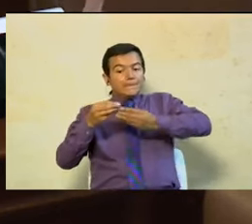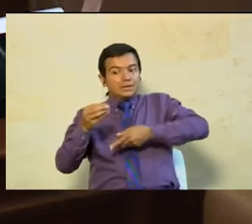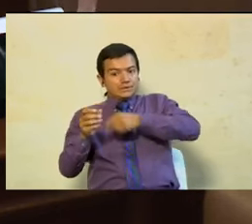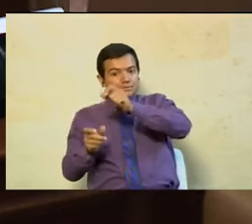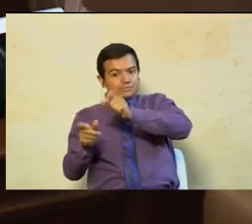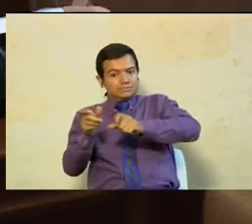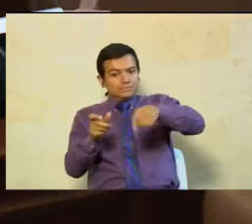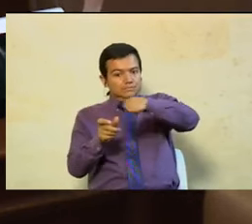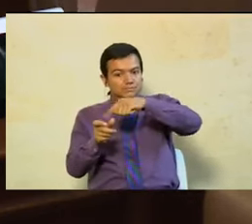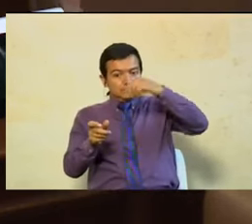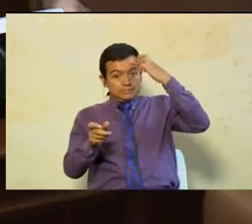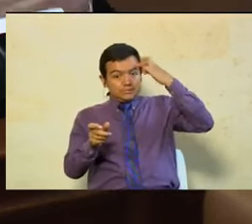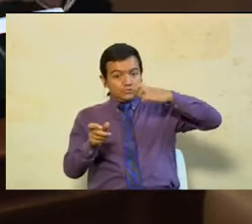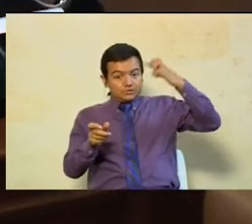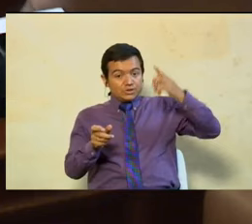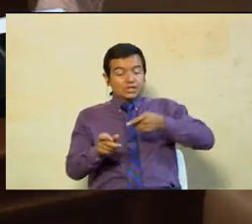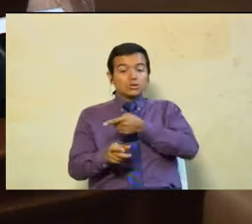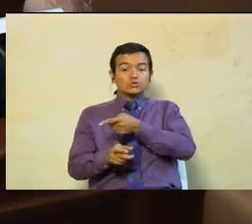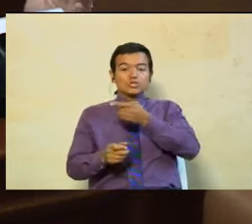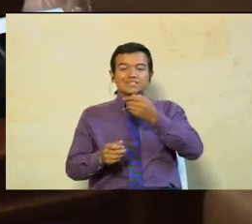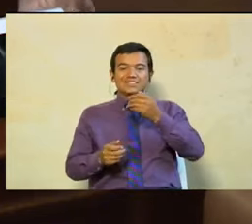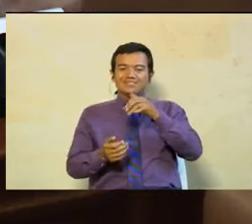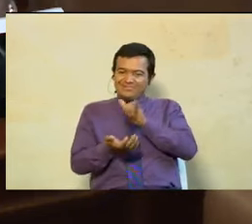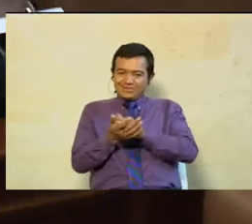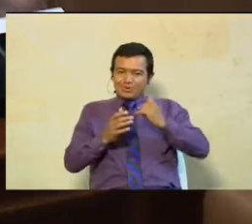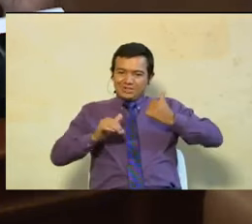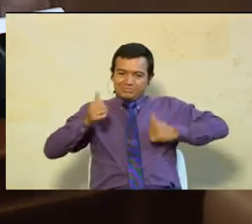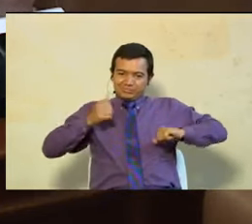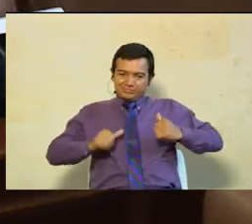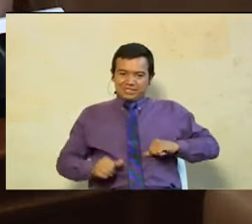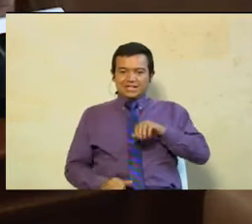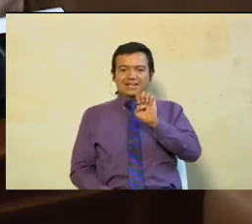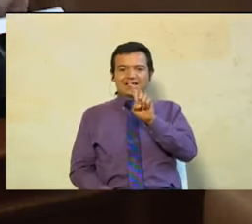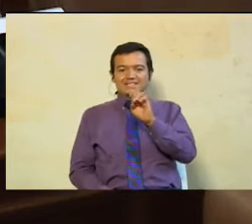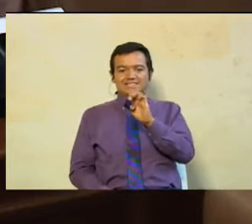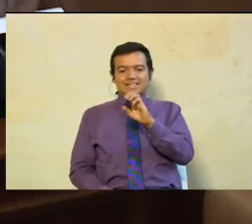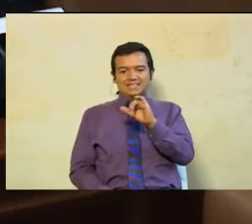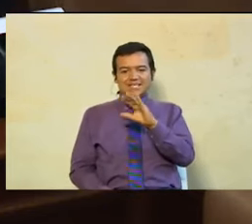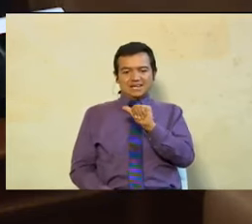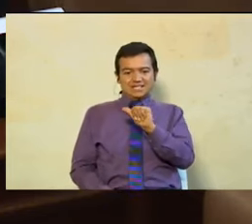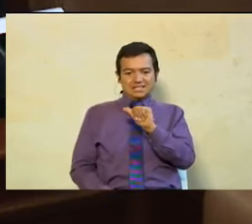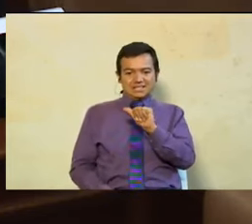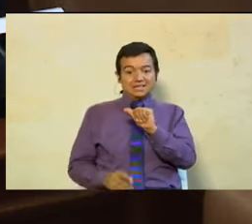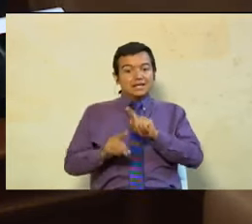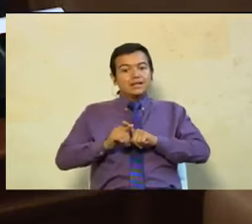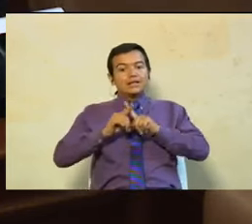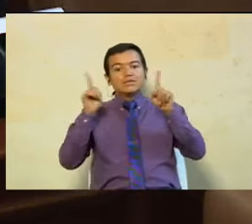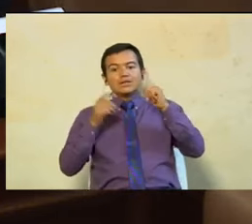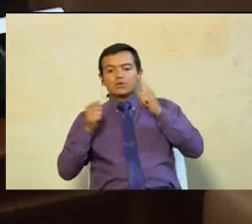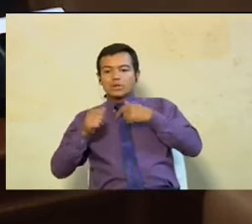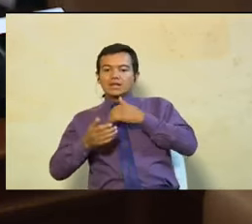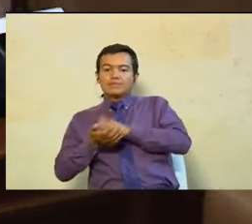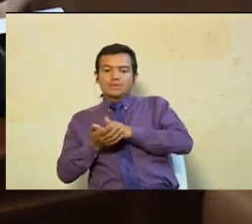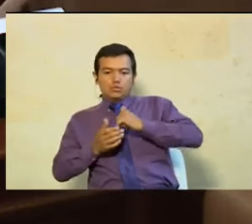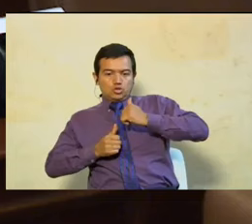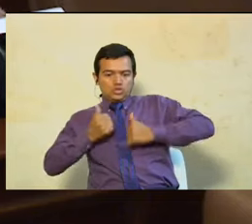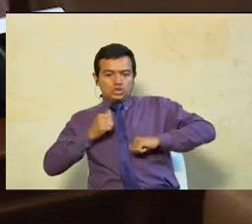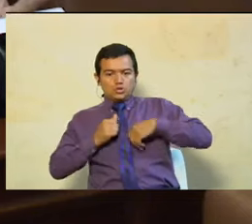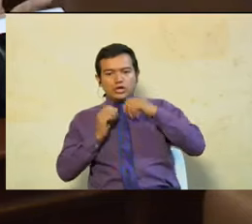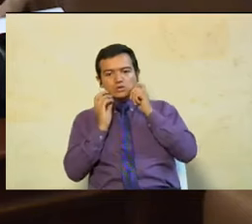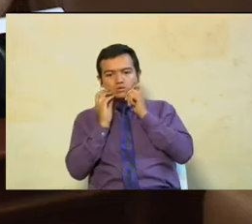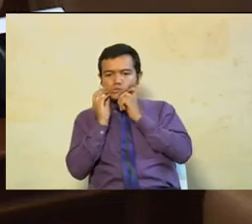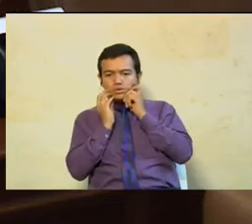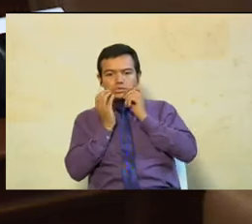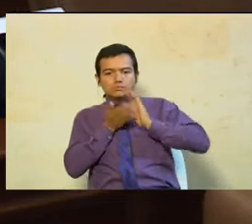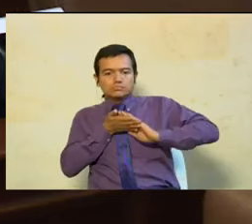hacen la parte de esteticista que es muy diferente al cirujano plástico Los médicos